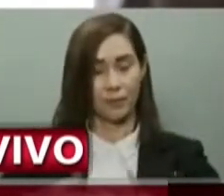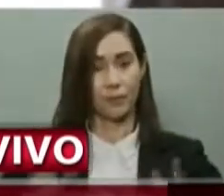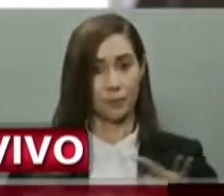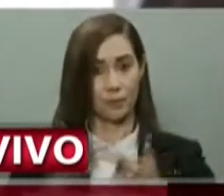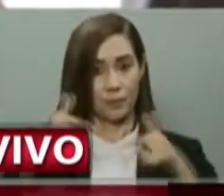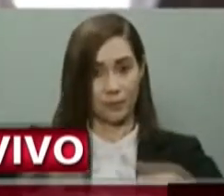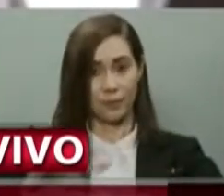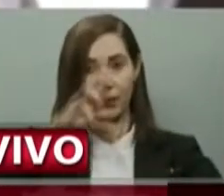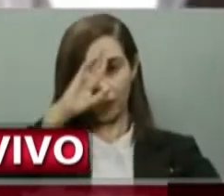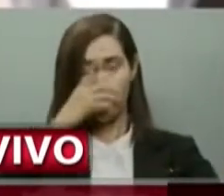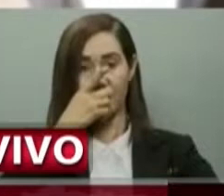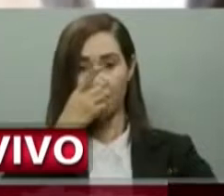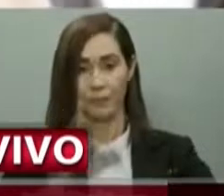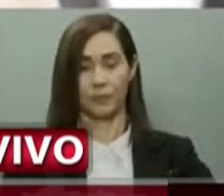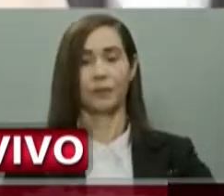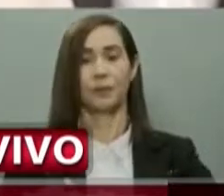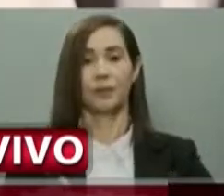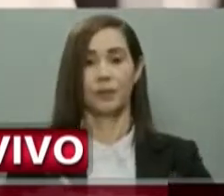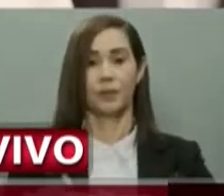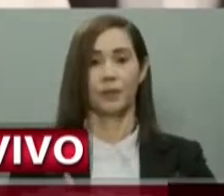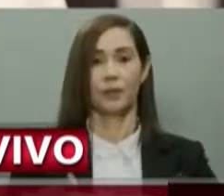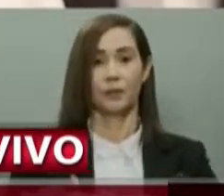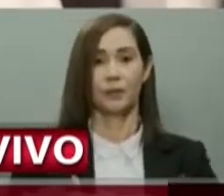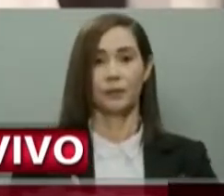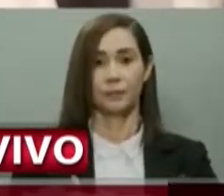en la República Dominicana,